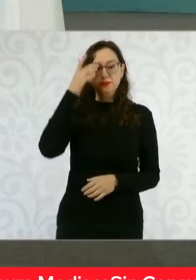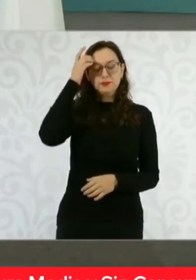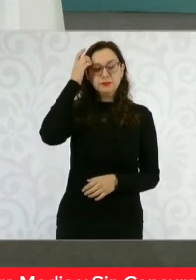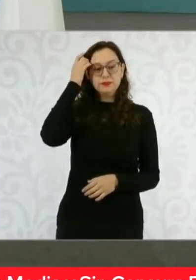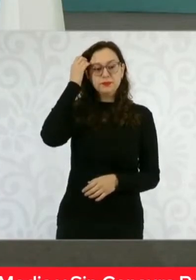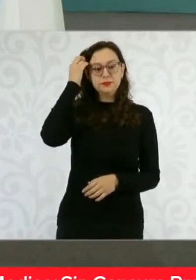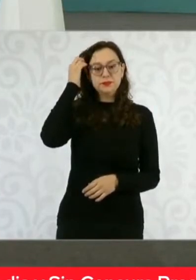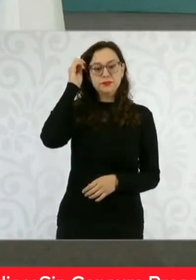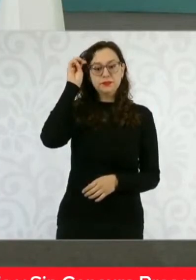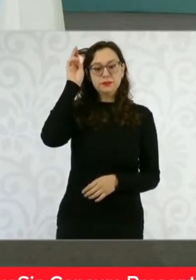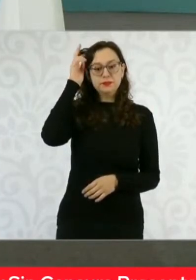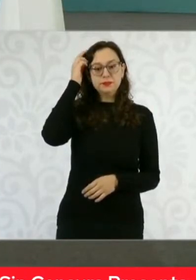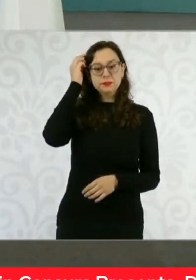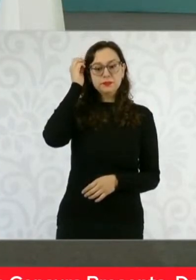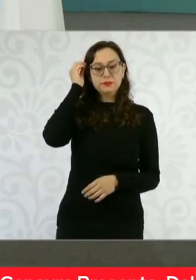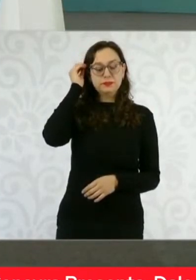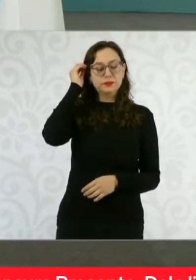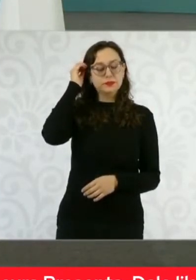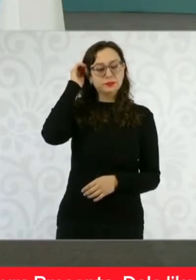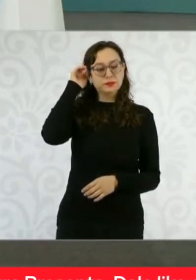¿Cuáles son las propuestas de reforma?